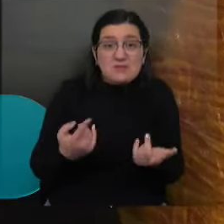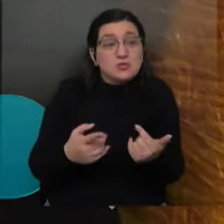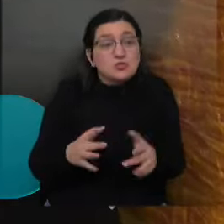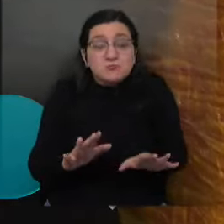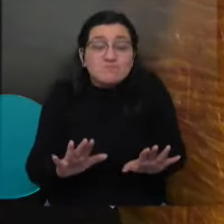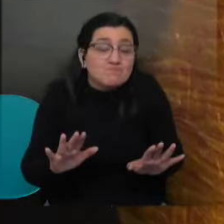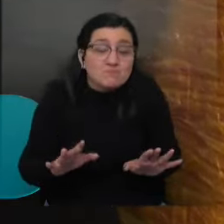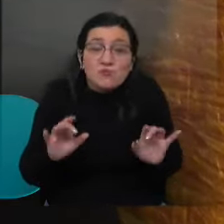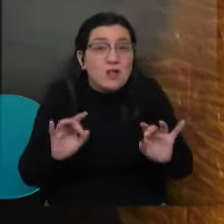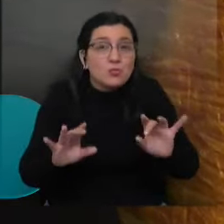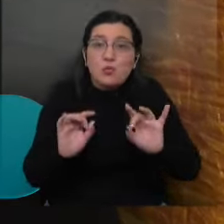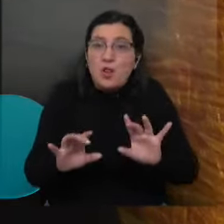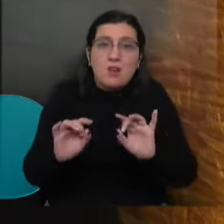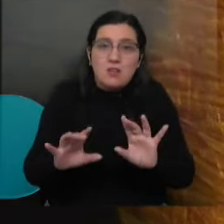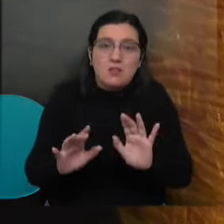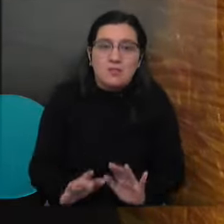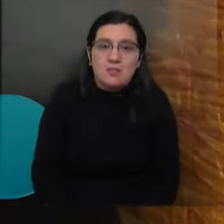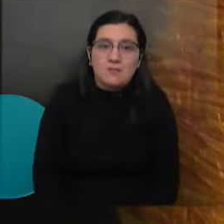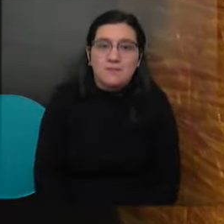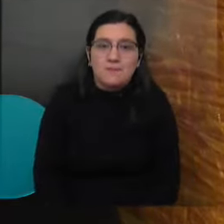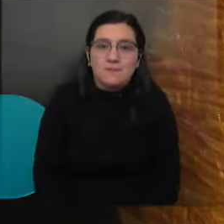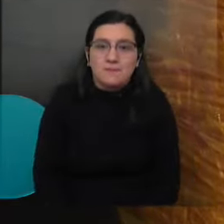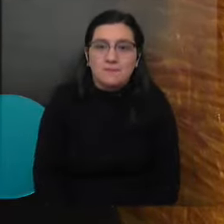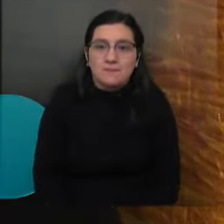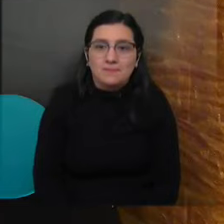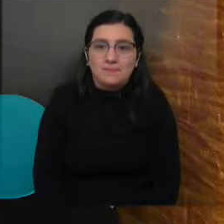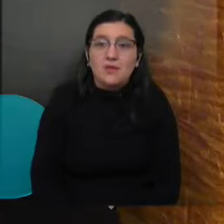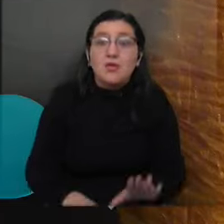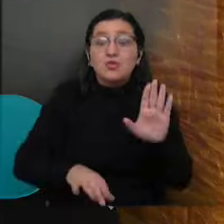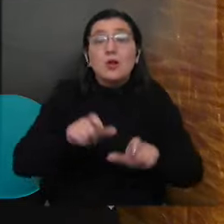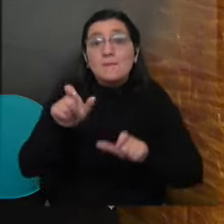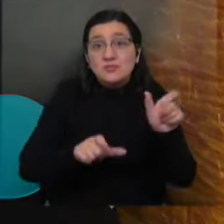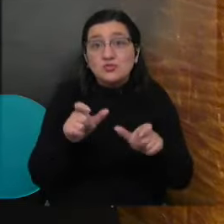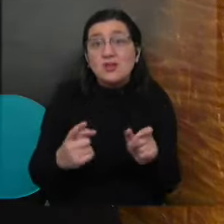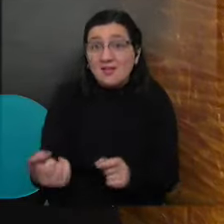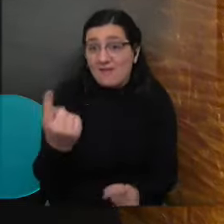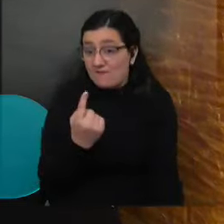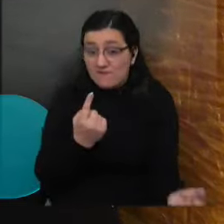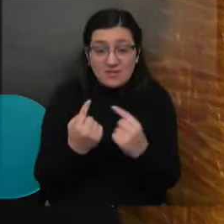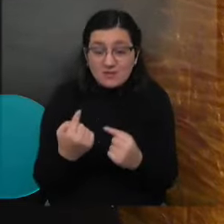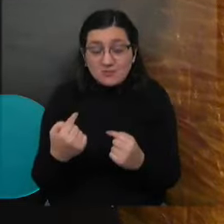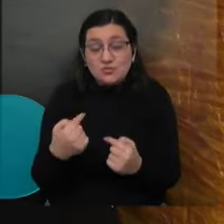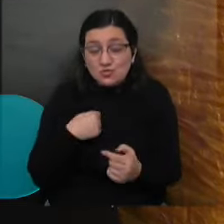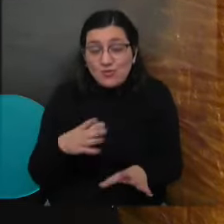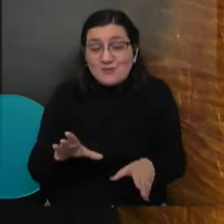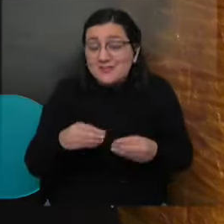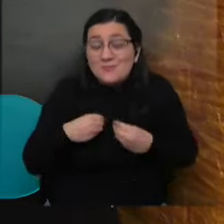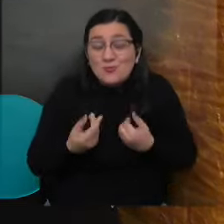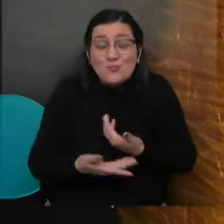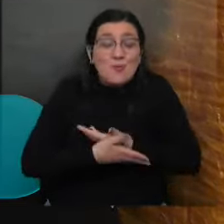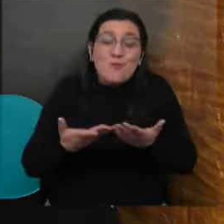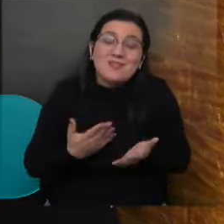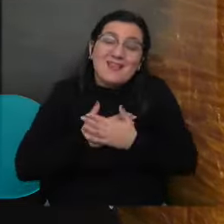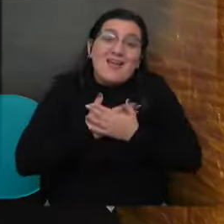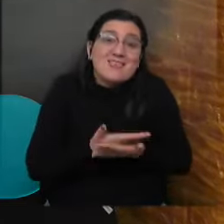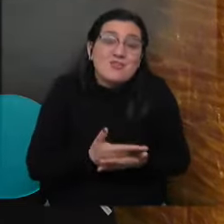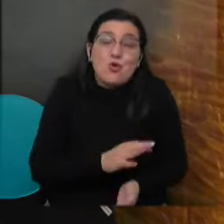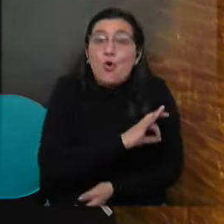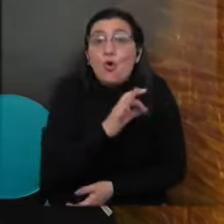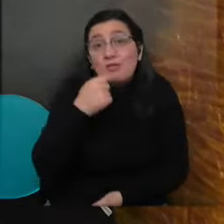dando naturalmente y y todo el mundo que se rime por lo que sea yo lo tomo como una muestra de afecto o